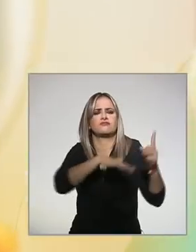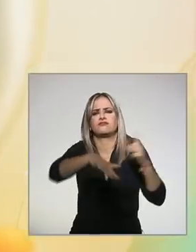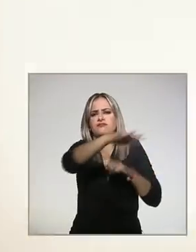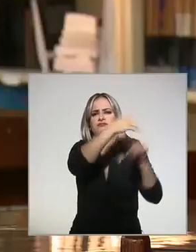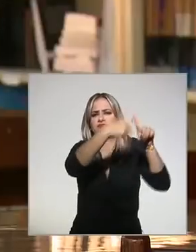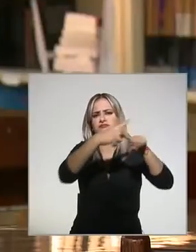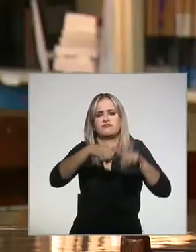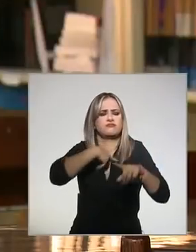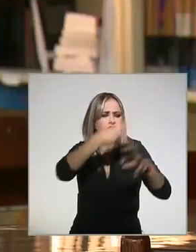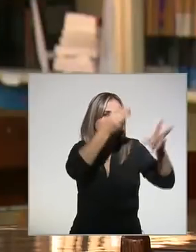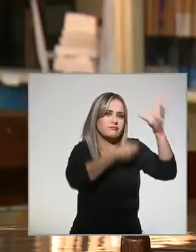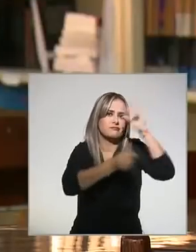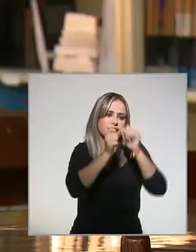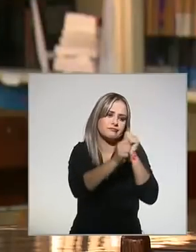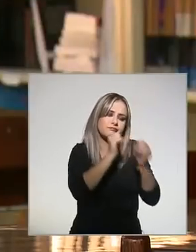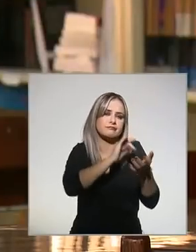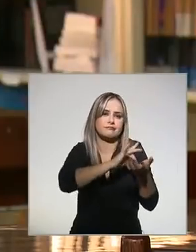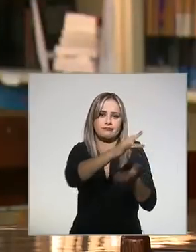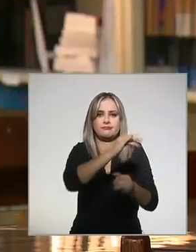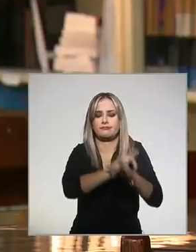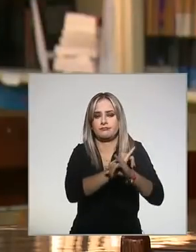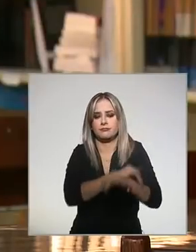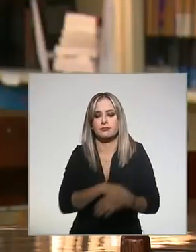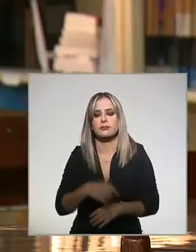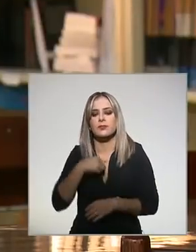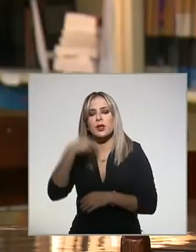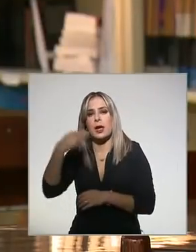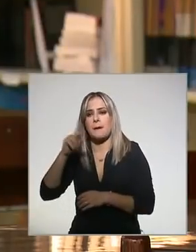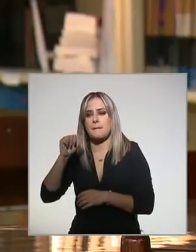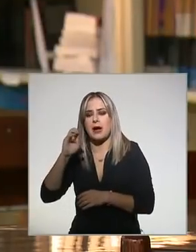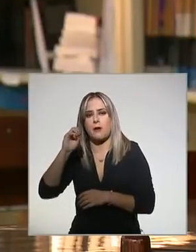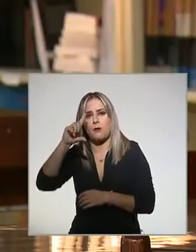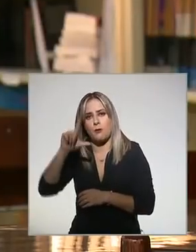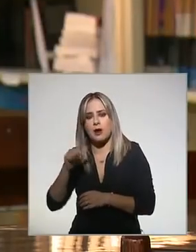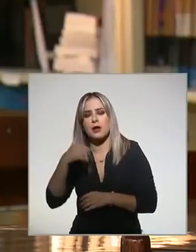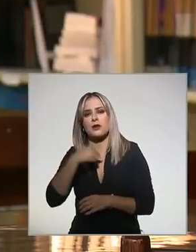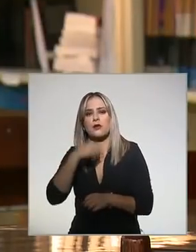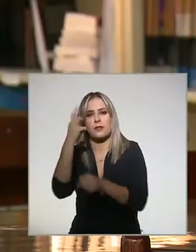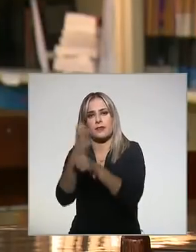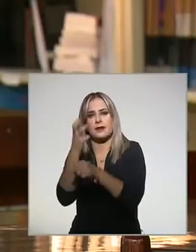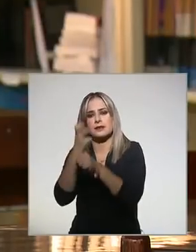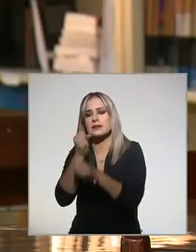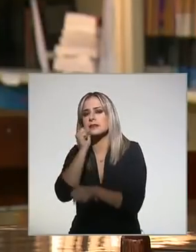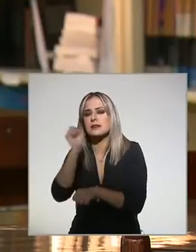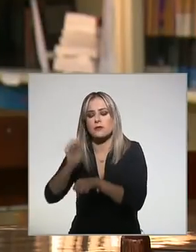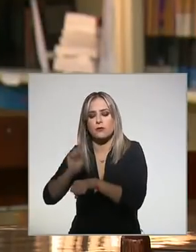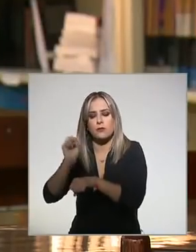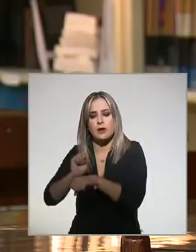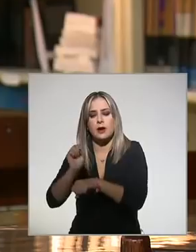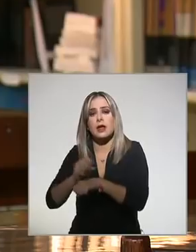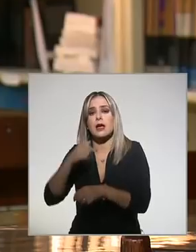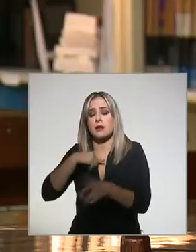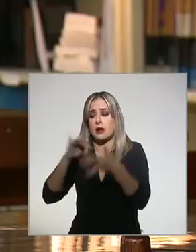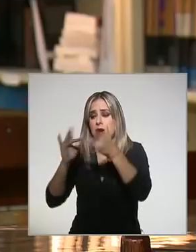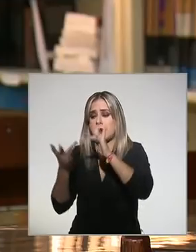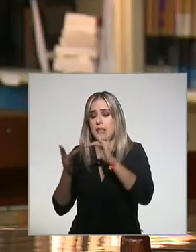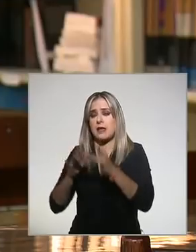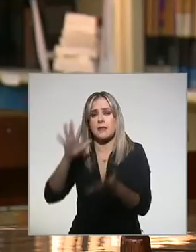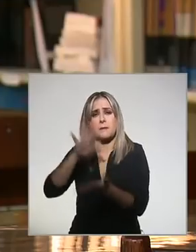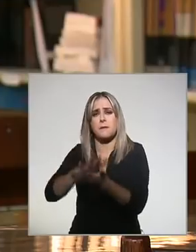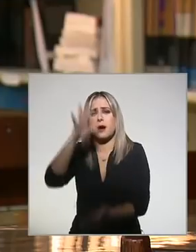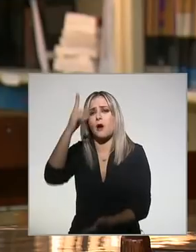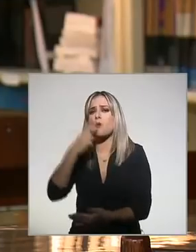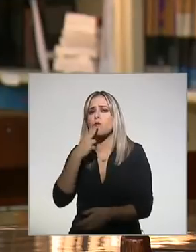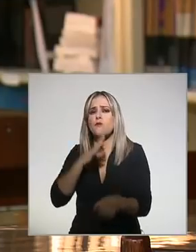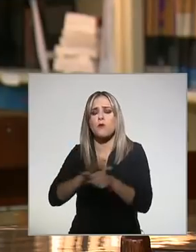nosotros. Mi nombre es Yaili Paola Paz Hernández y voy en tercero de secundaria. La red social que más uso